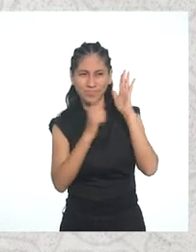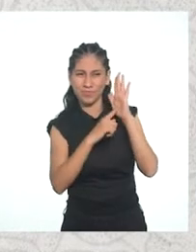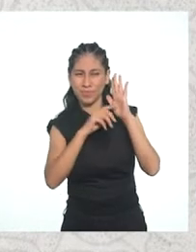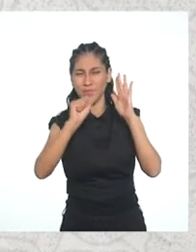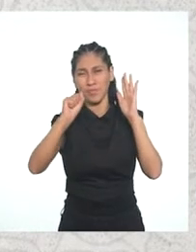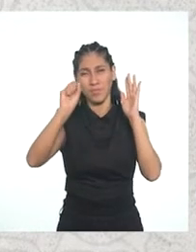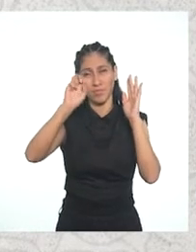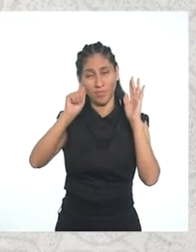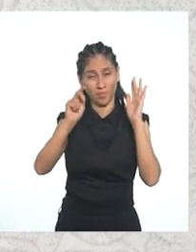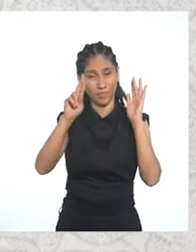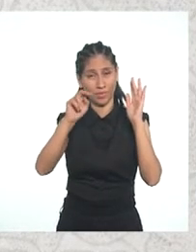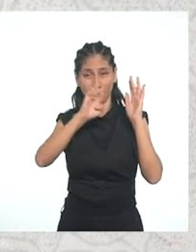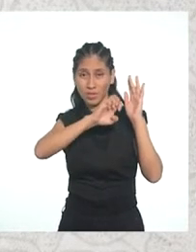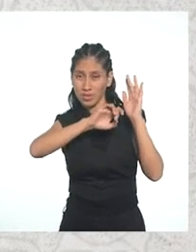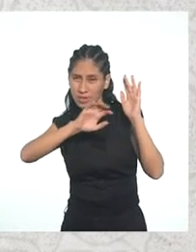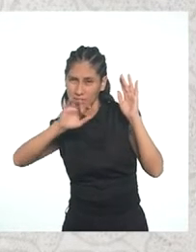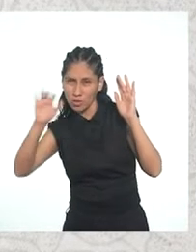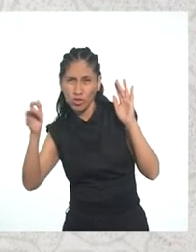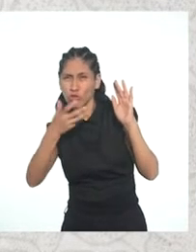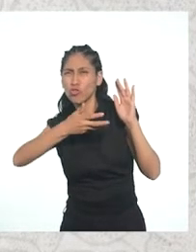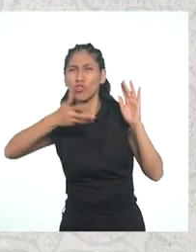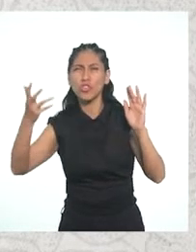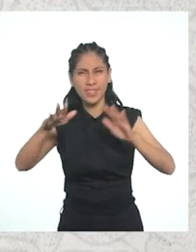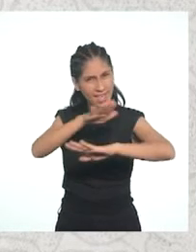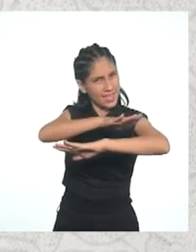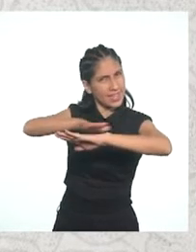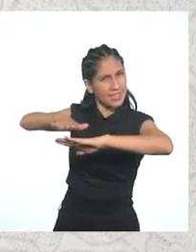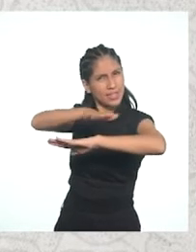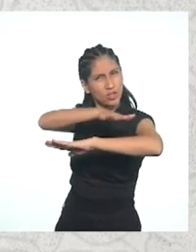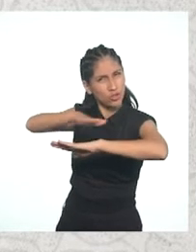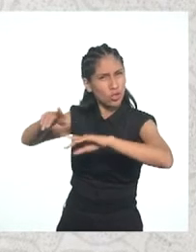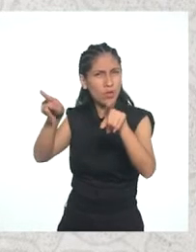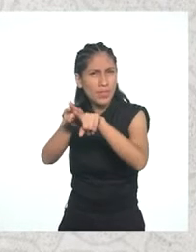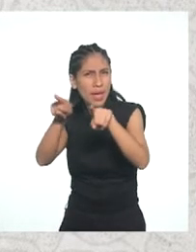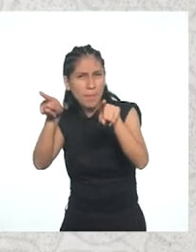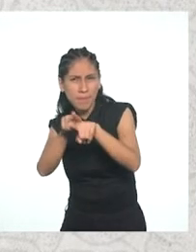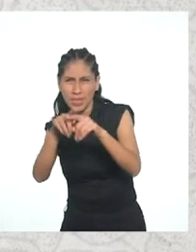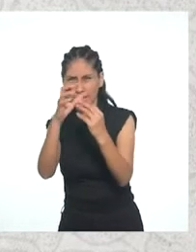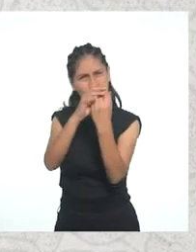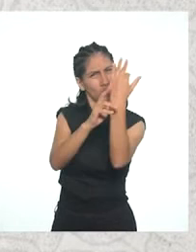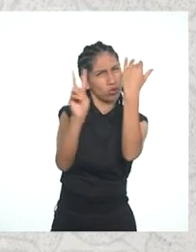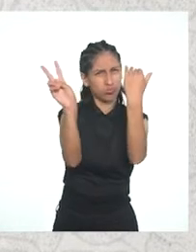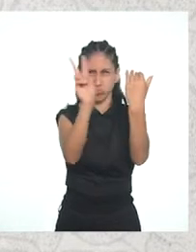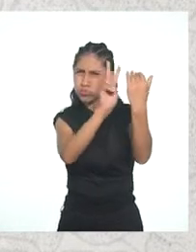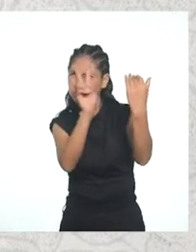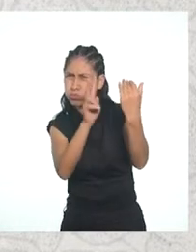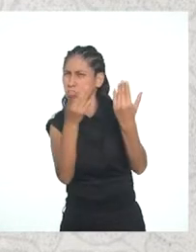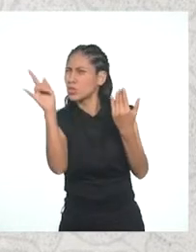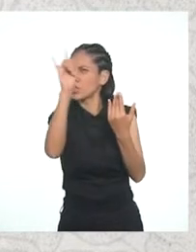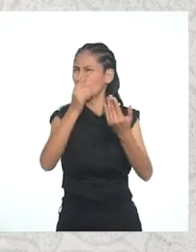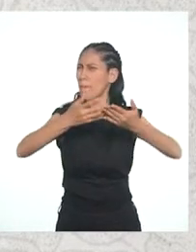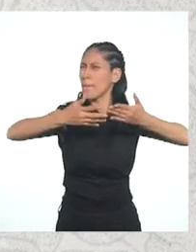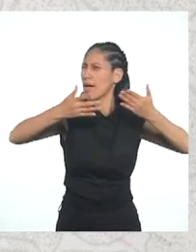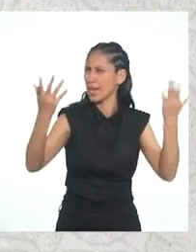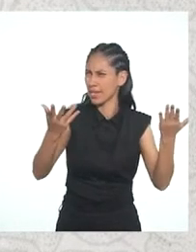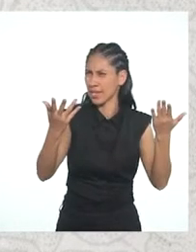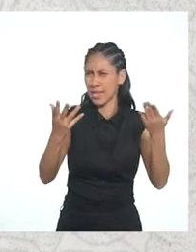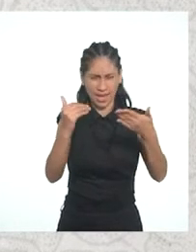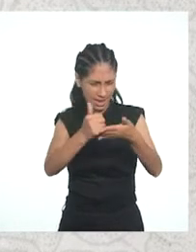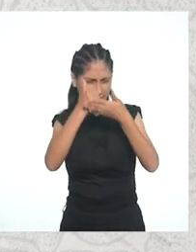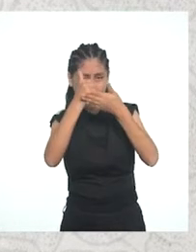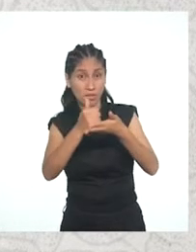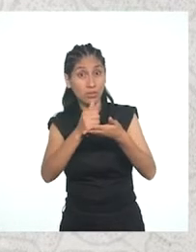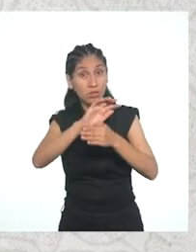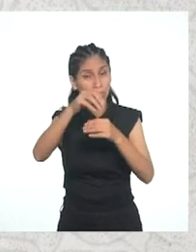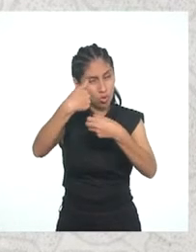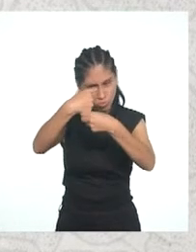Streptomyces se encuentra generalmente en suelos y en la vegetación descompuesta. Se utiliza para